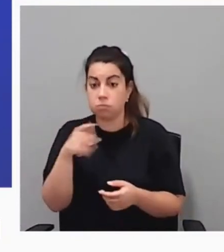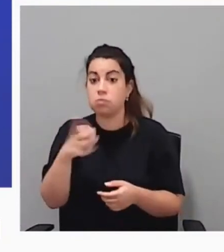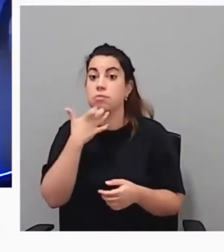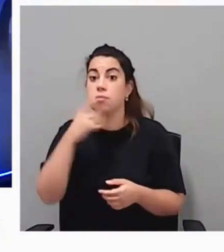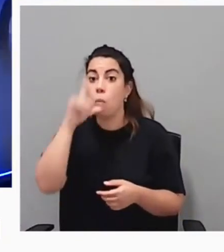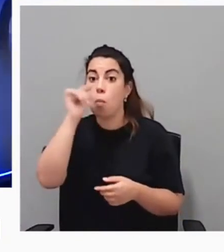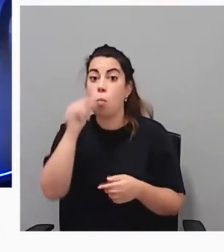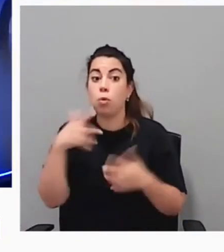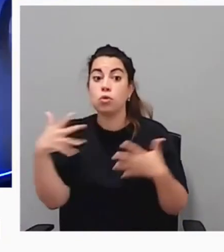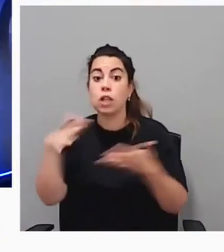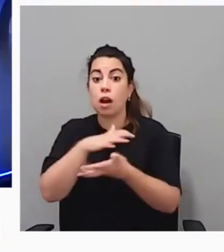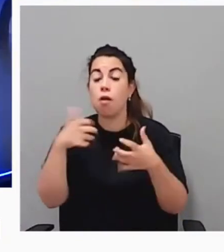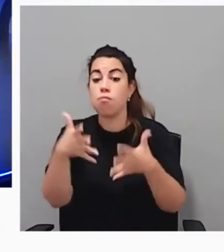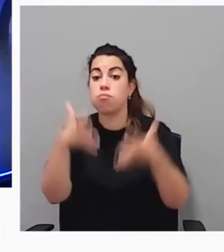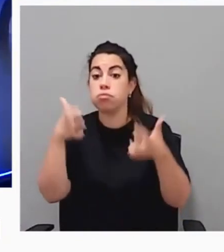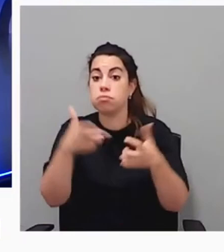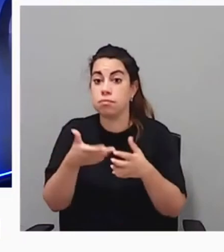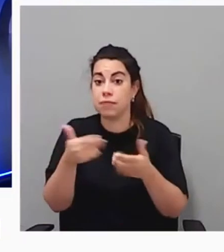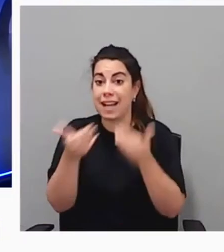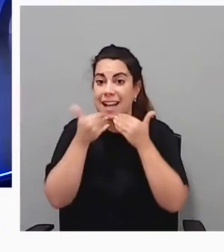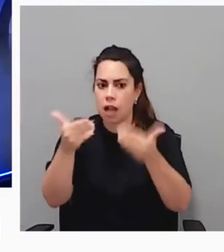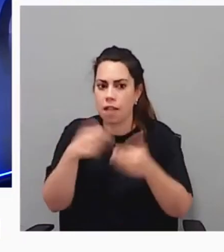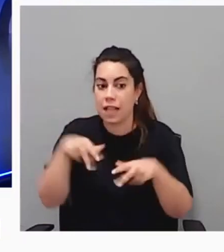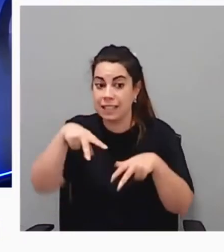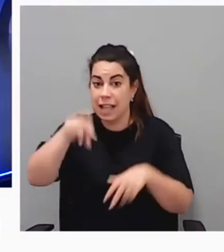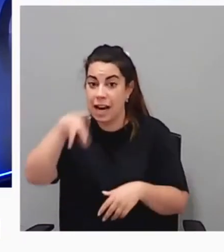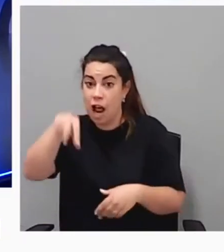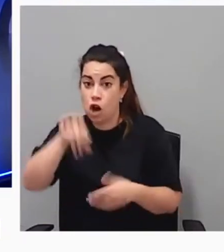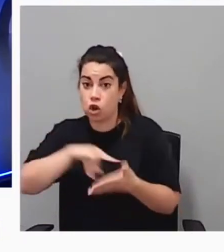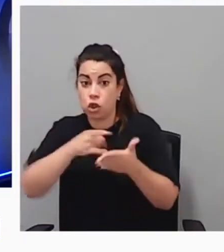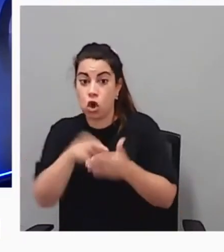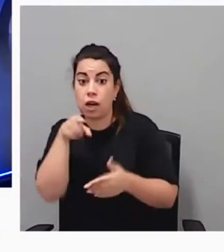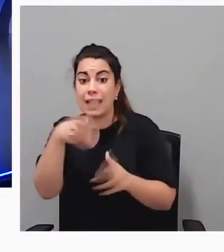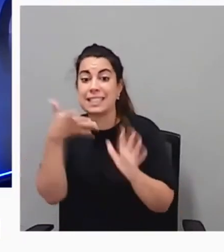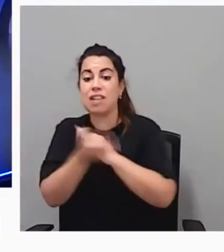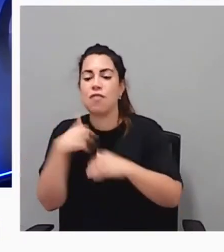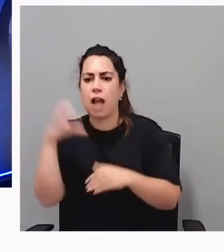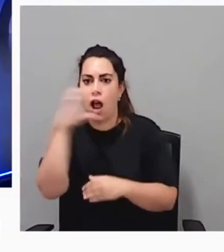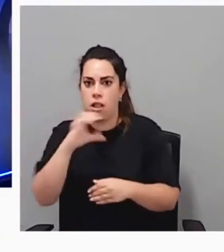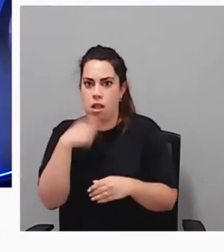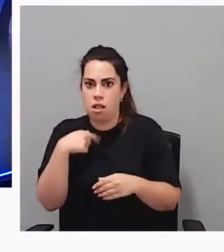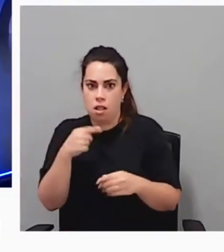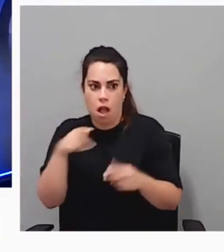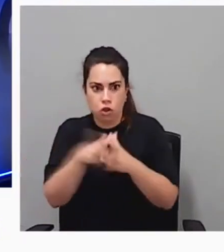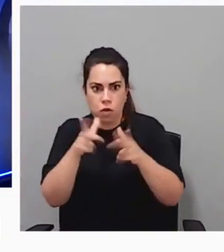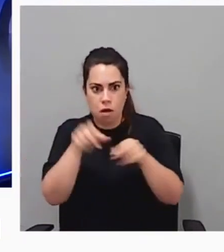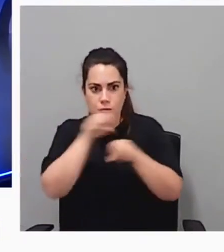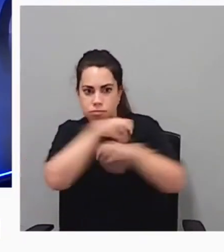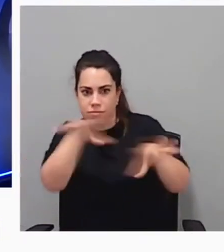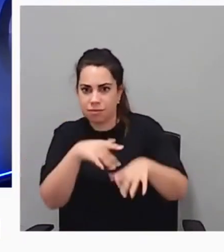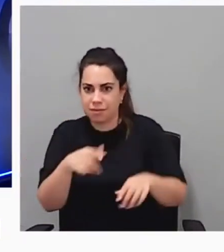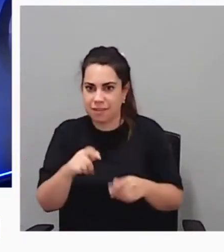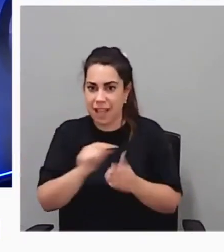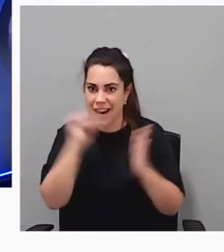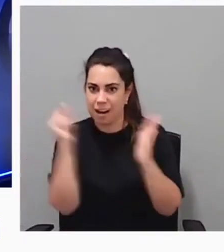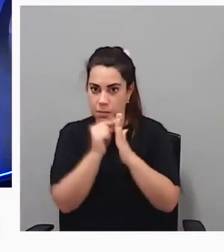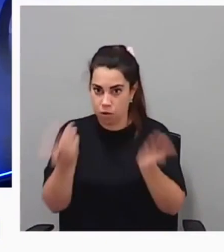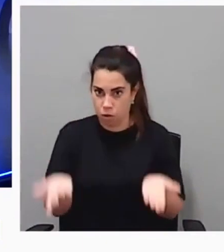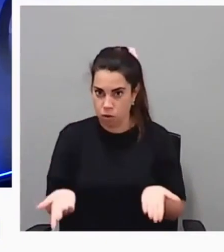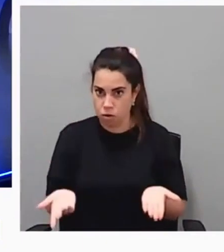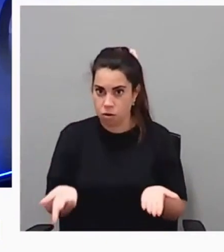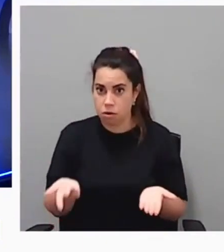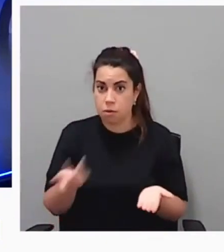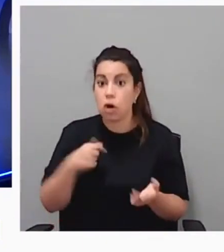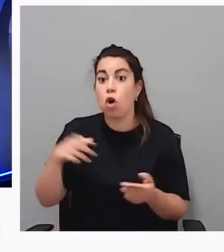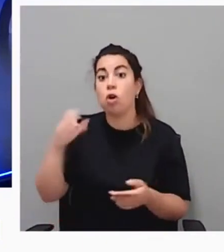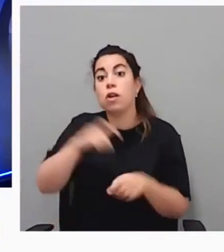Putin. Esta es una ciencia que llegó bastante rápido a la sociedad. Pero otras ciencias que son más transformadoras y que necesitamos